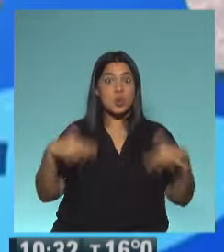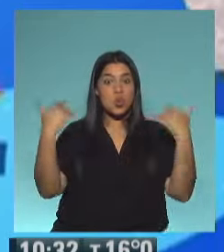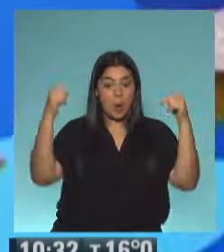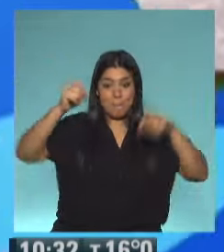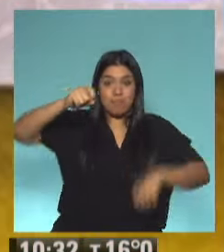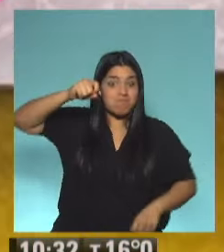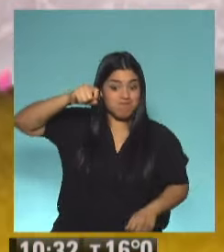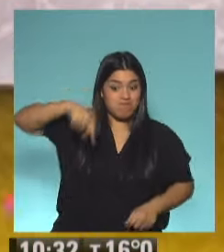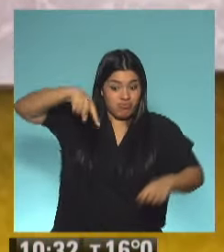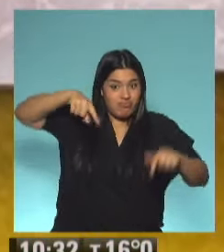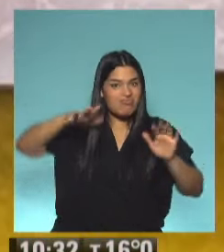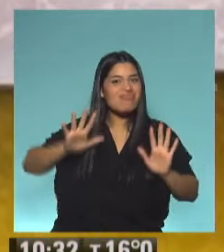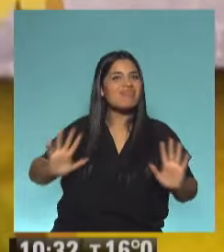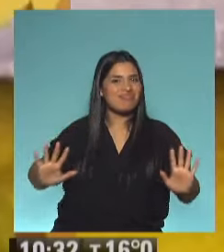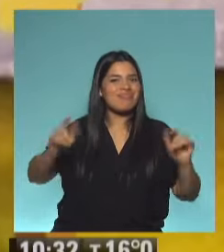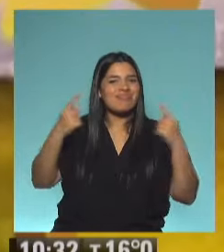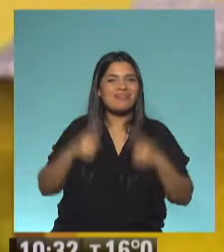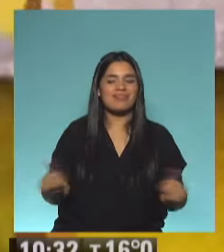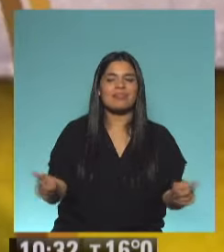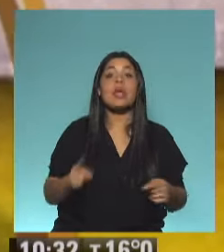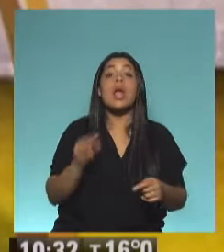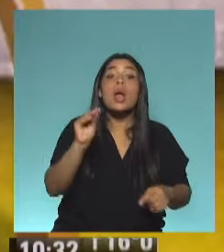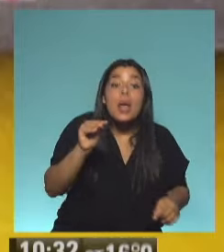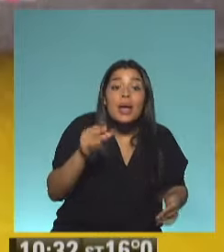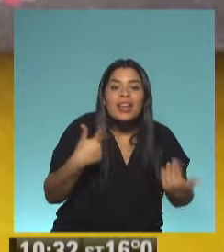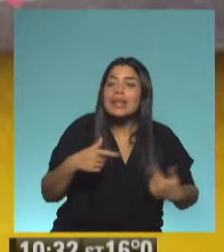mahuaqueñito! ¡Uli!